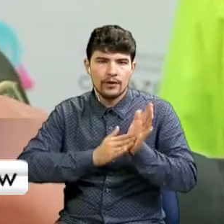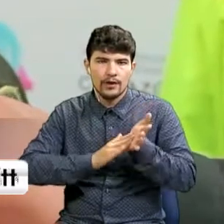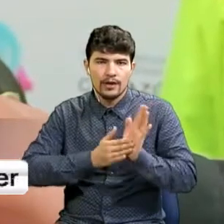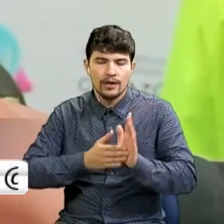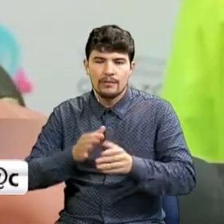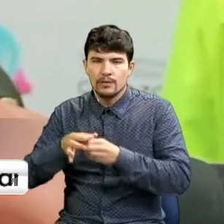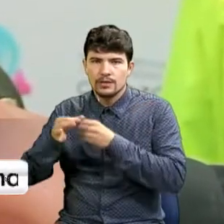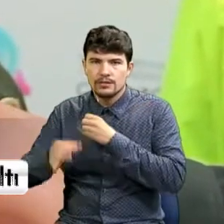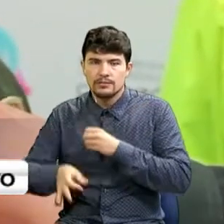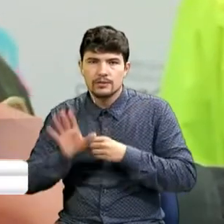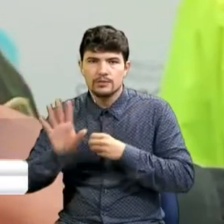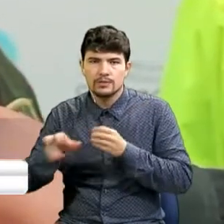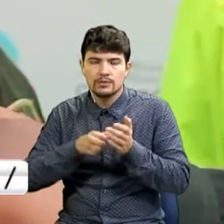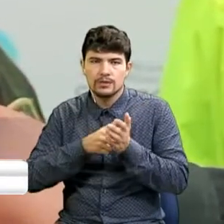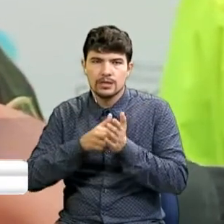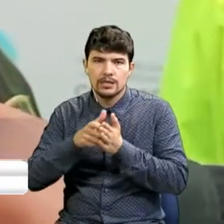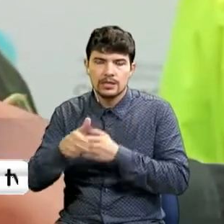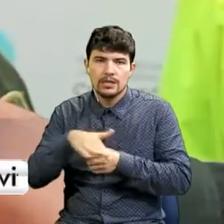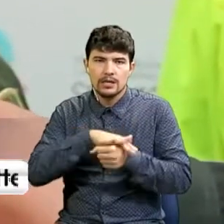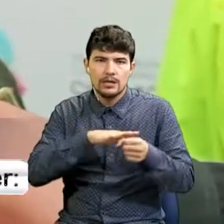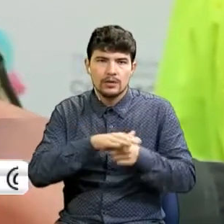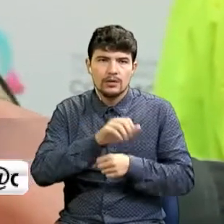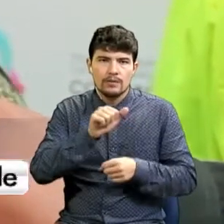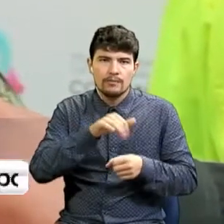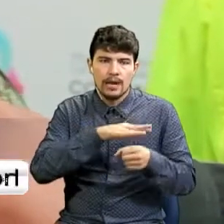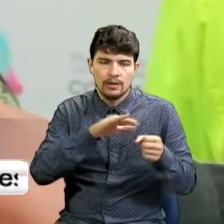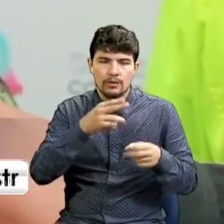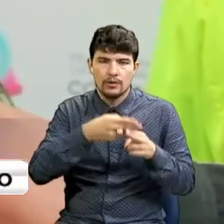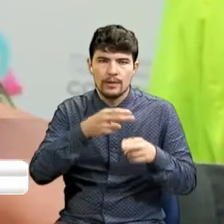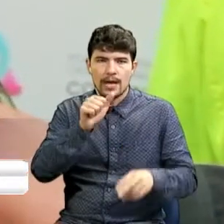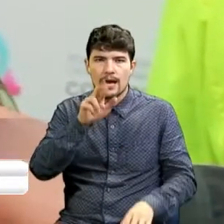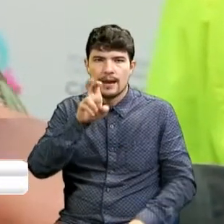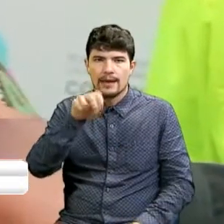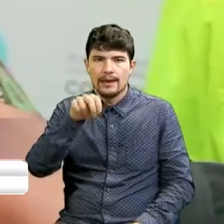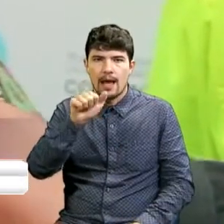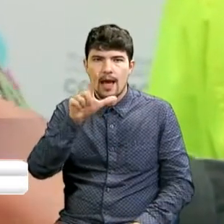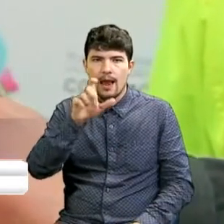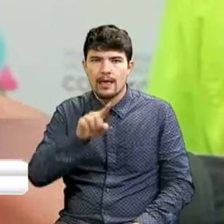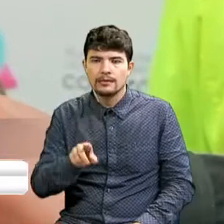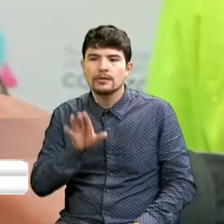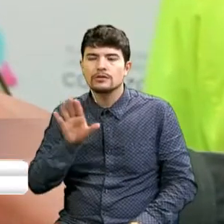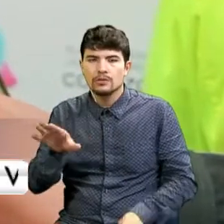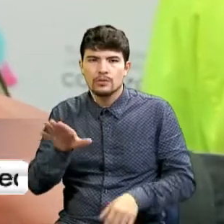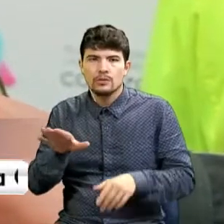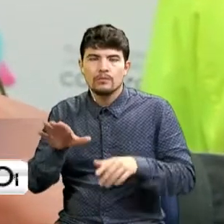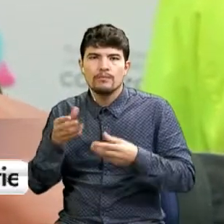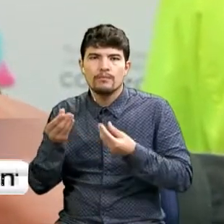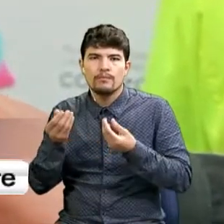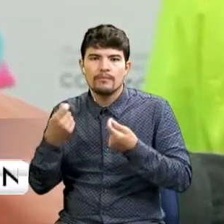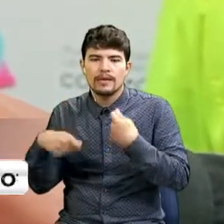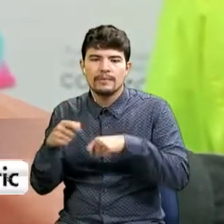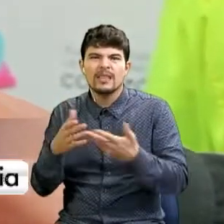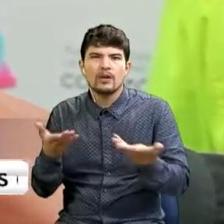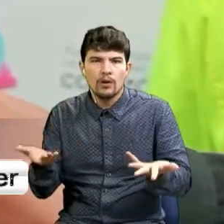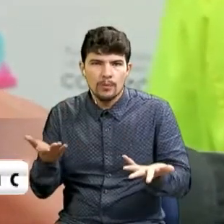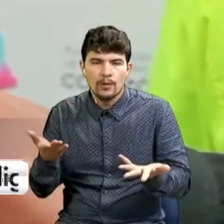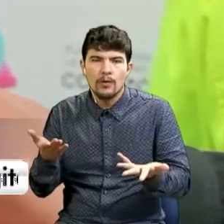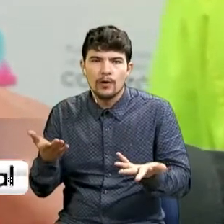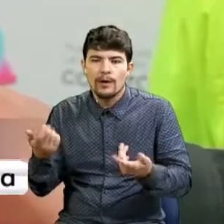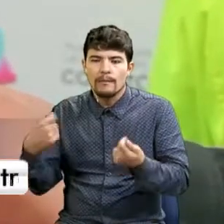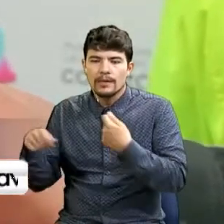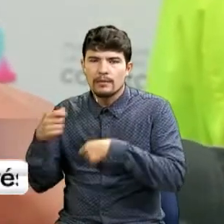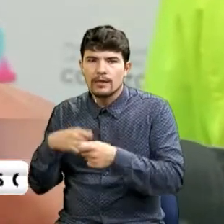el municipio en el barrio de Arenales, en Girón, donde la modalidad que ellos tenían era la de distribuir en